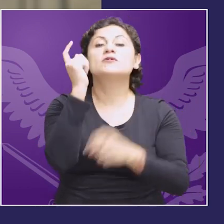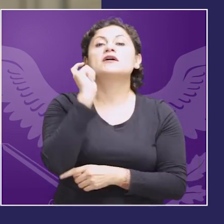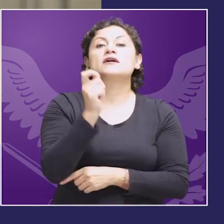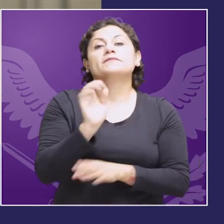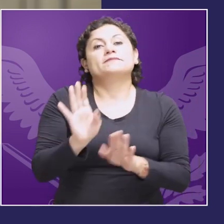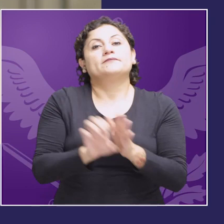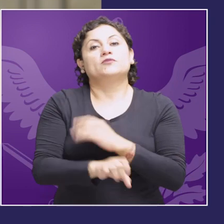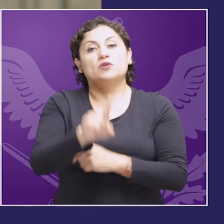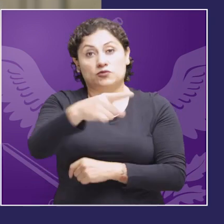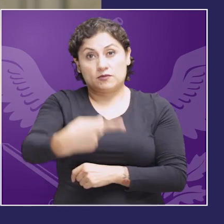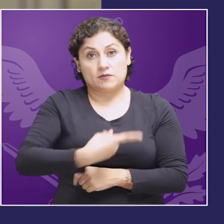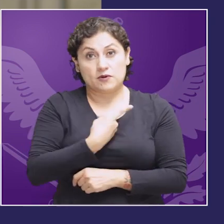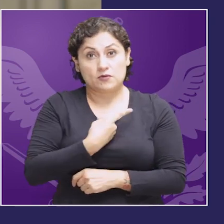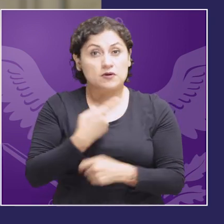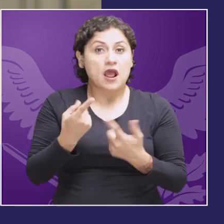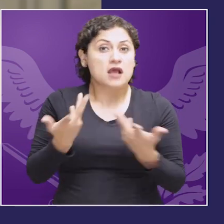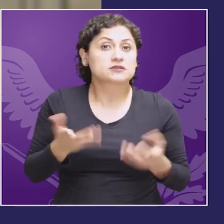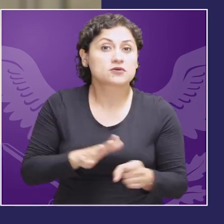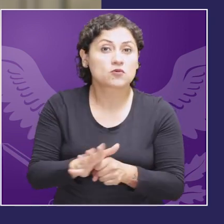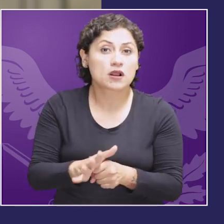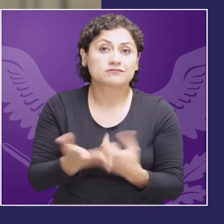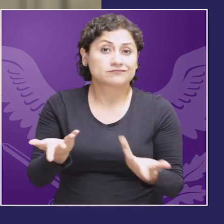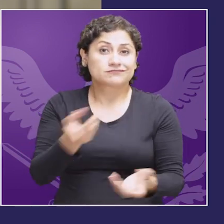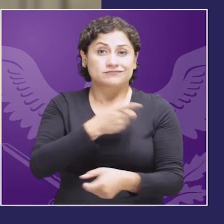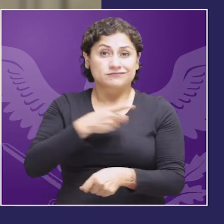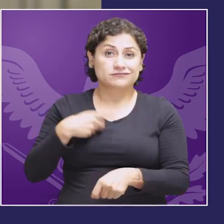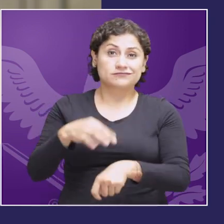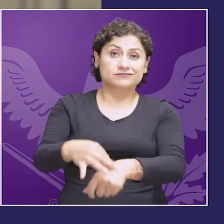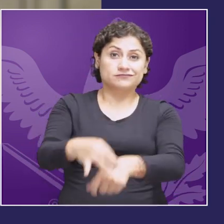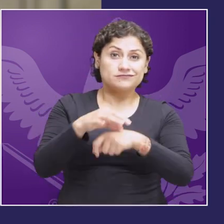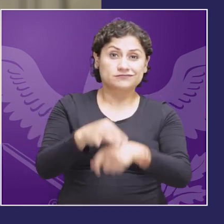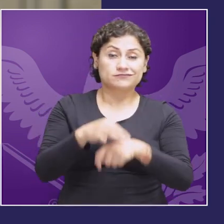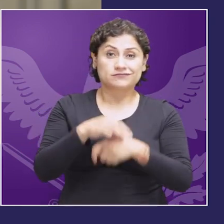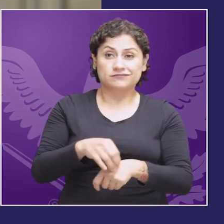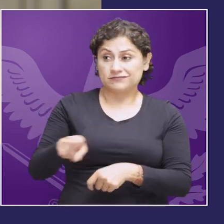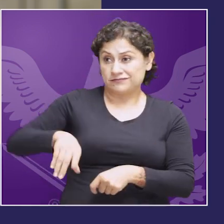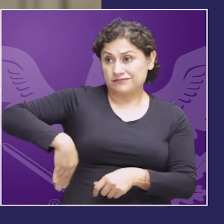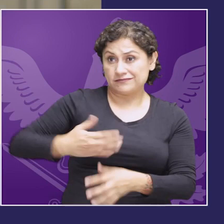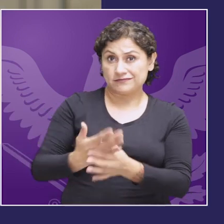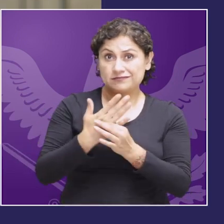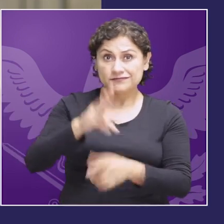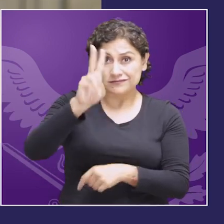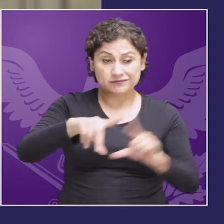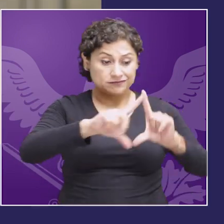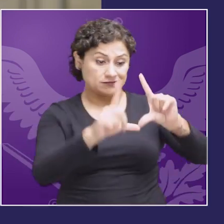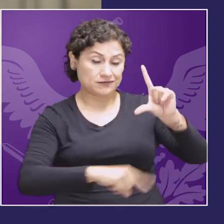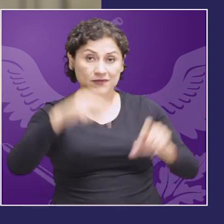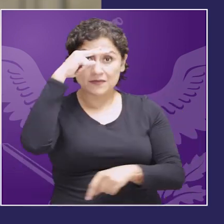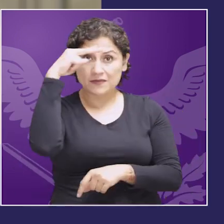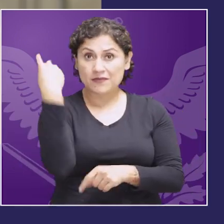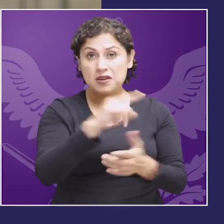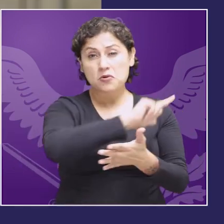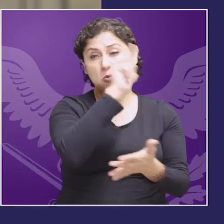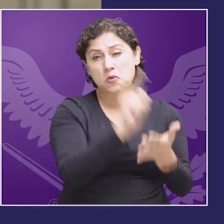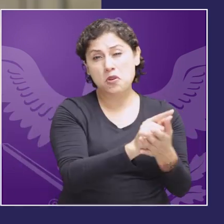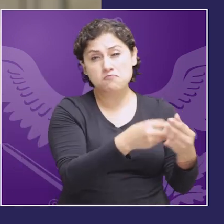Y yo soy ferviente admiradora del tema. O sea, si tú me preguntas, ¿qué tienes que hacer? Capacitación. Todo lo que dijo Fabiana, es